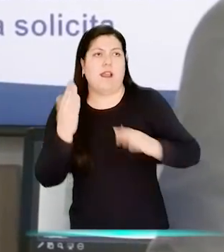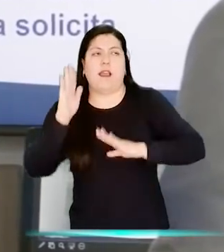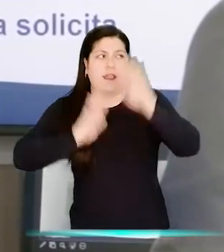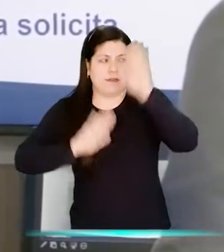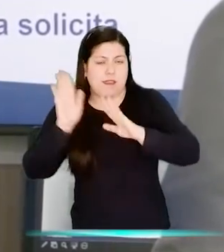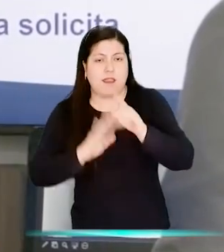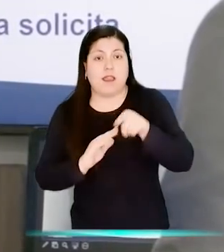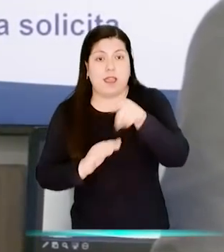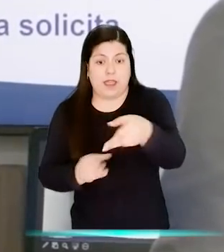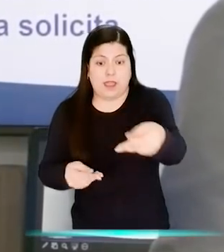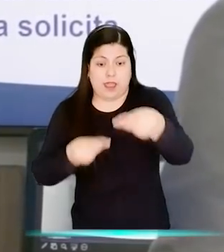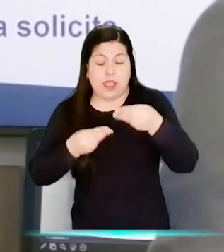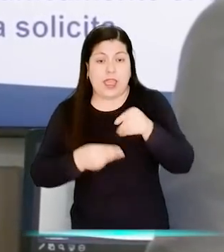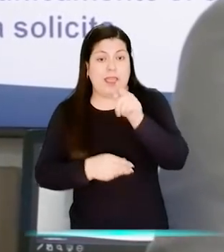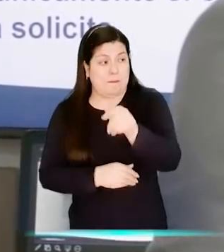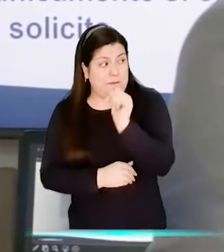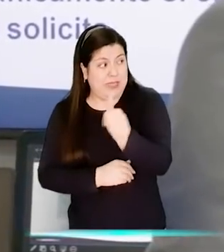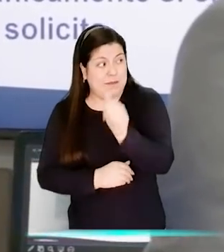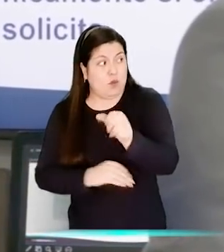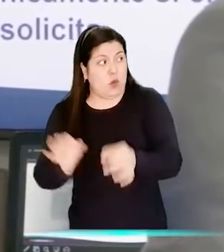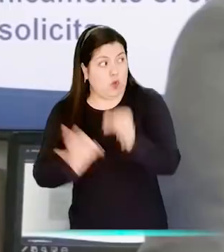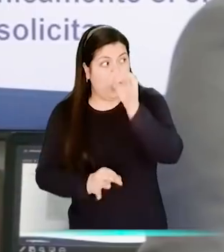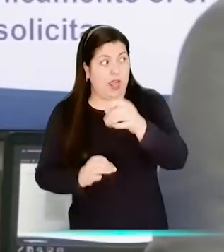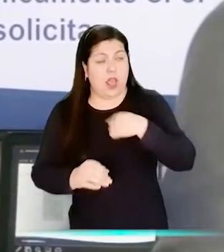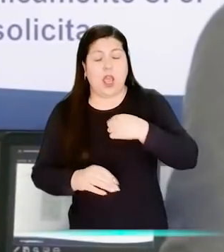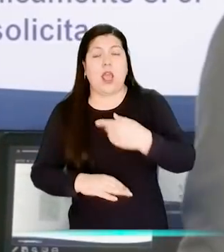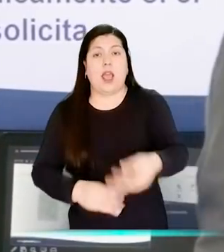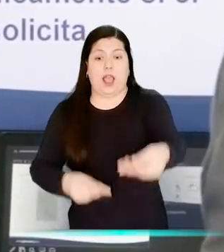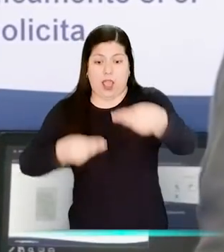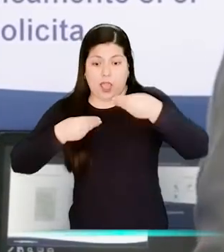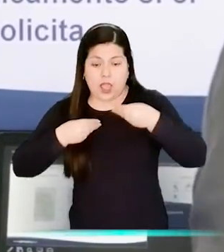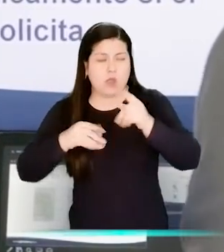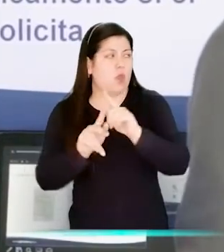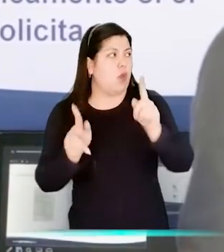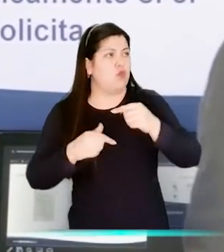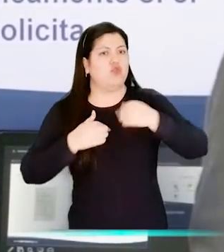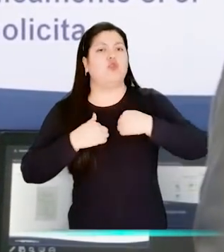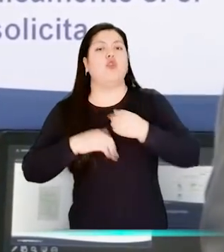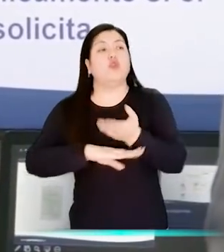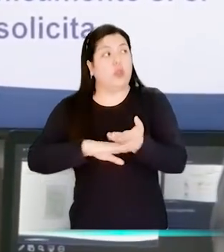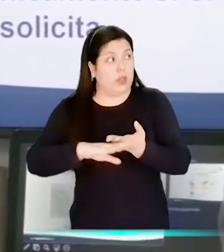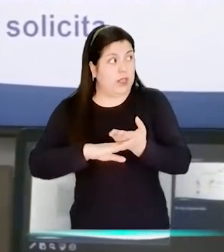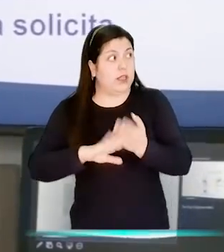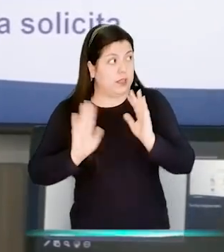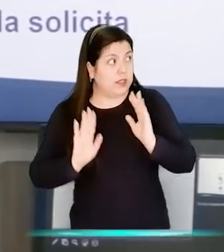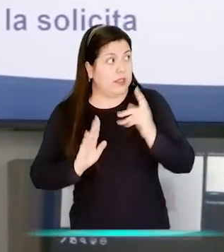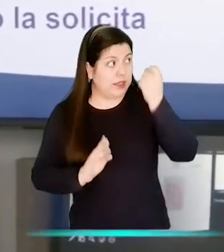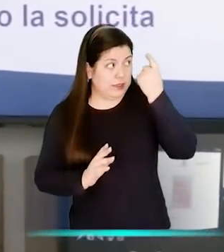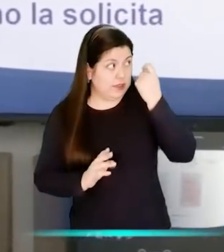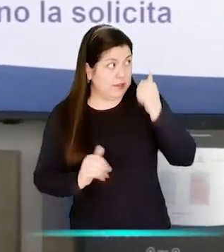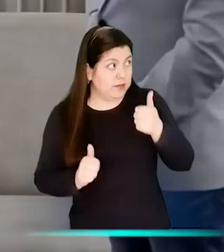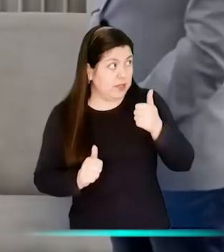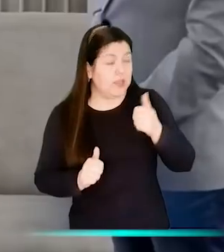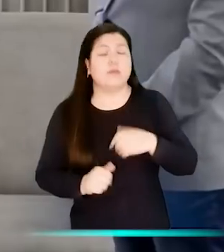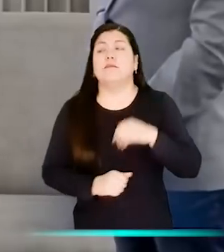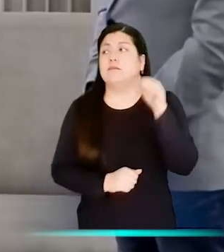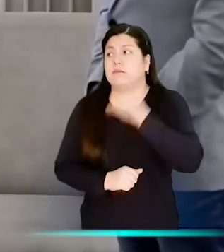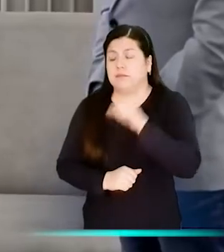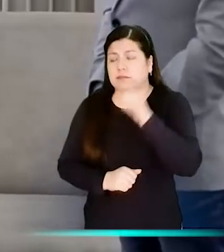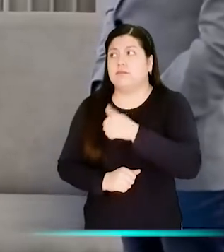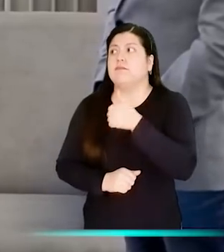jurado me entrega el tarjetón. Él no me lo puede ofrecer, es decir, oiga, Edwin, ¿usted quiere votar? No, Él no me lo puede ofrecer, según